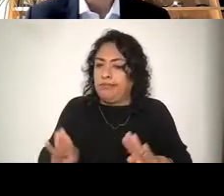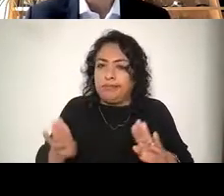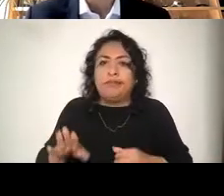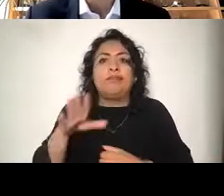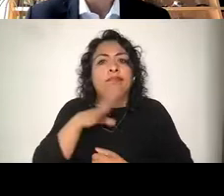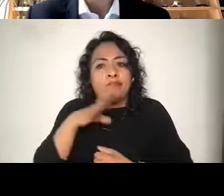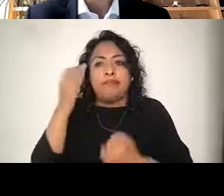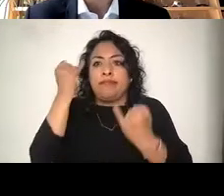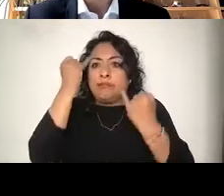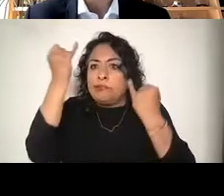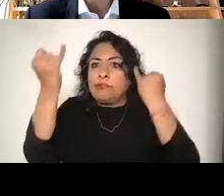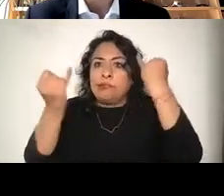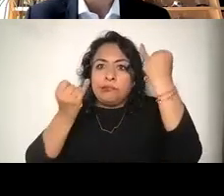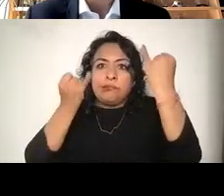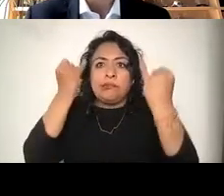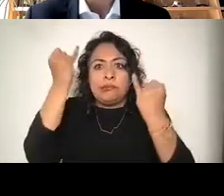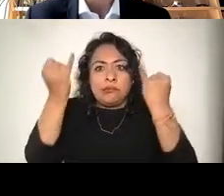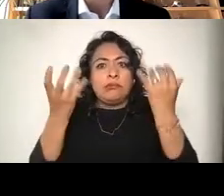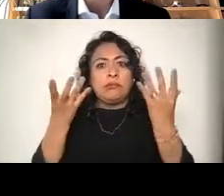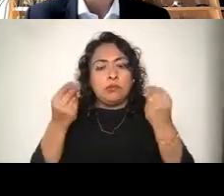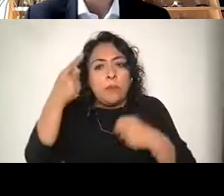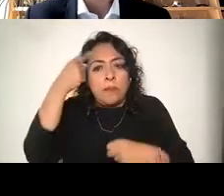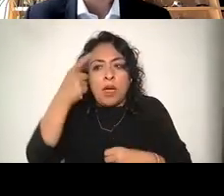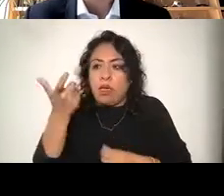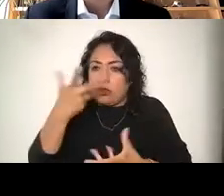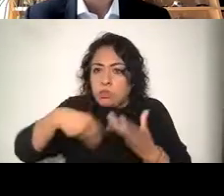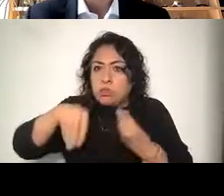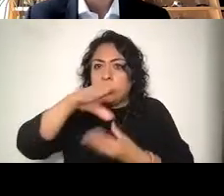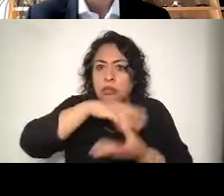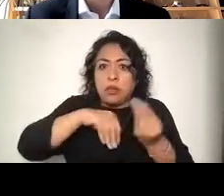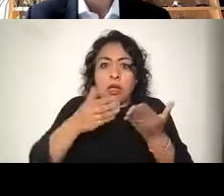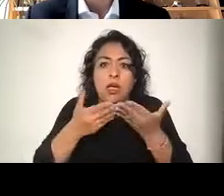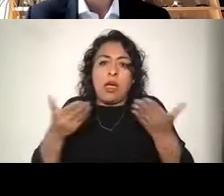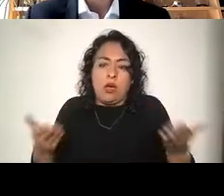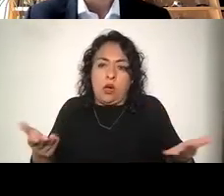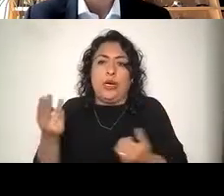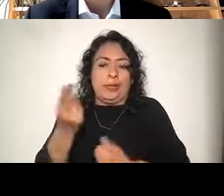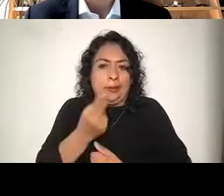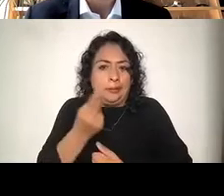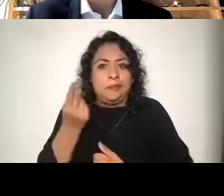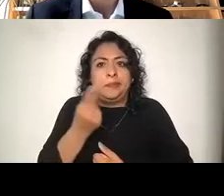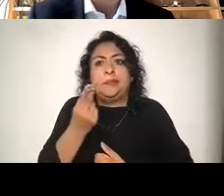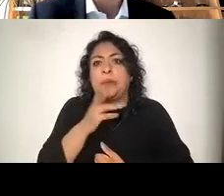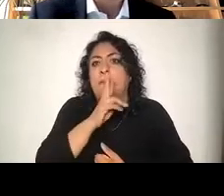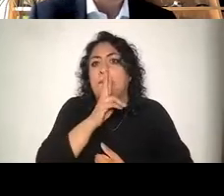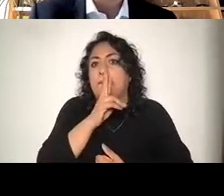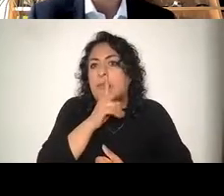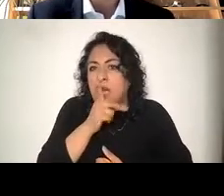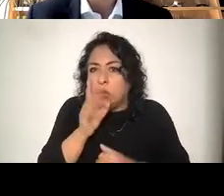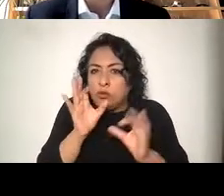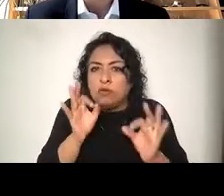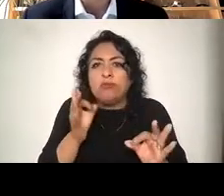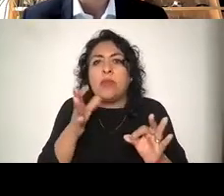esta creatividad para tener fuentes de ingresos. Ahora hay que hacerlas de mejor manera, hay que hacerlas con